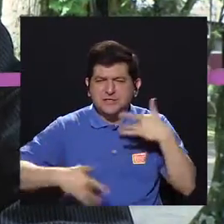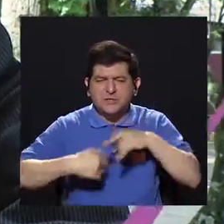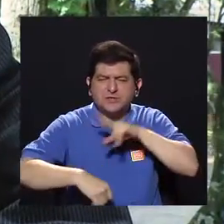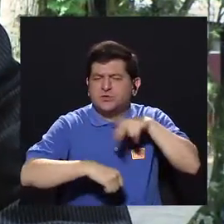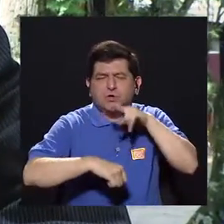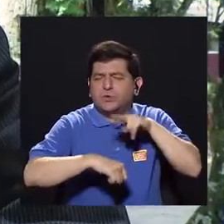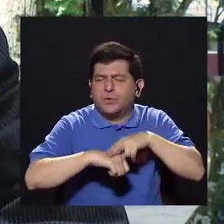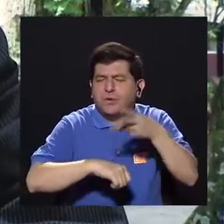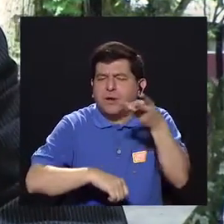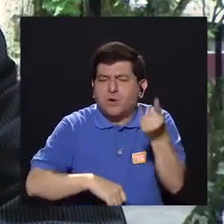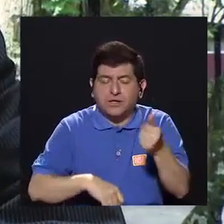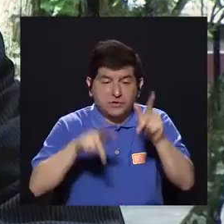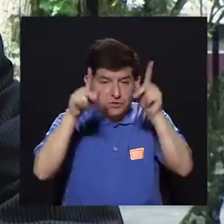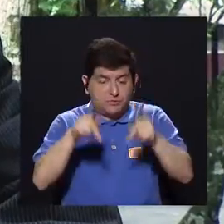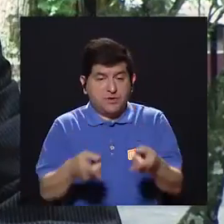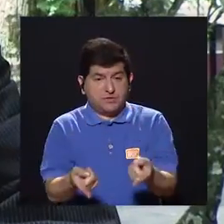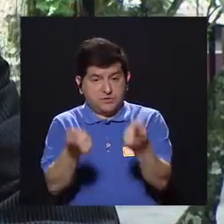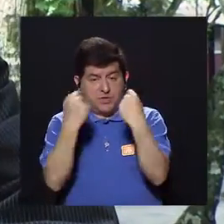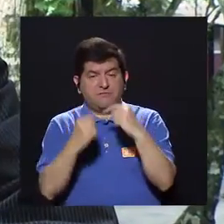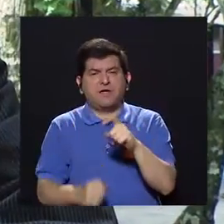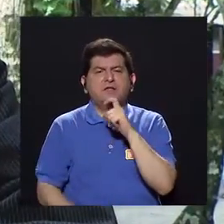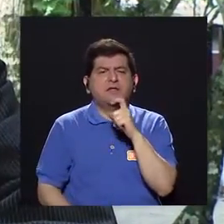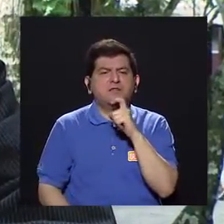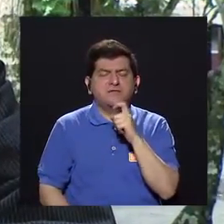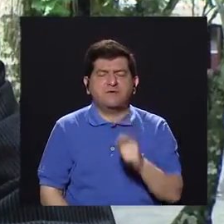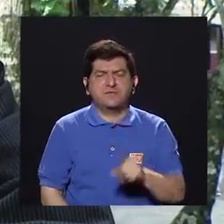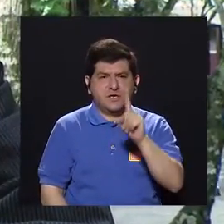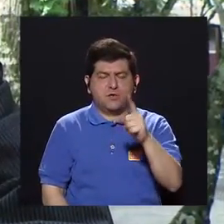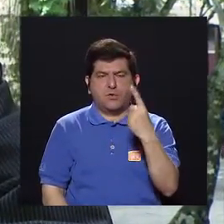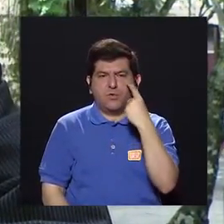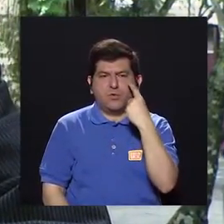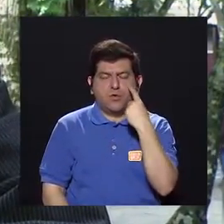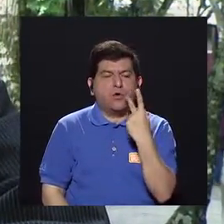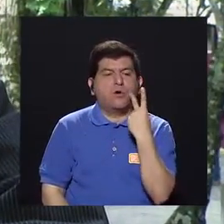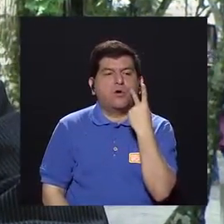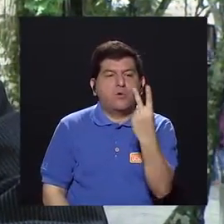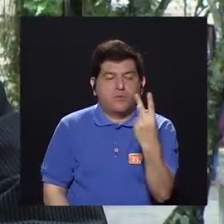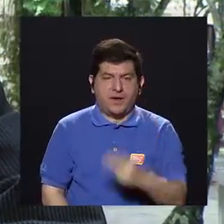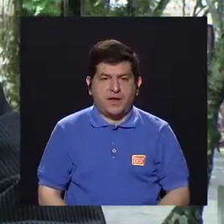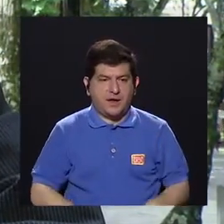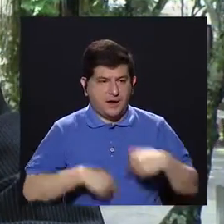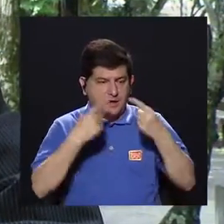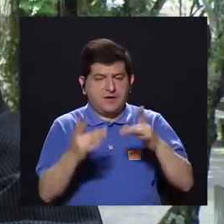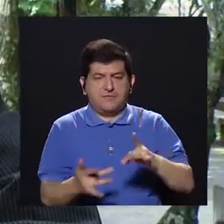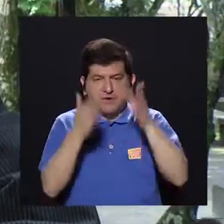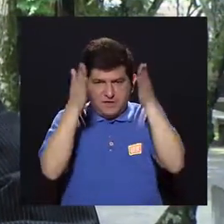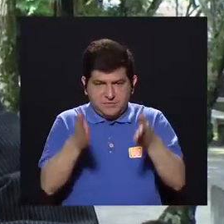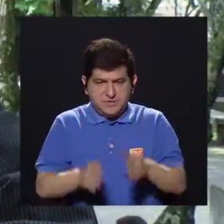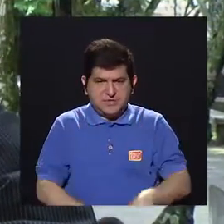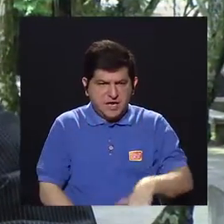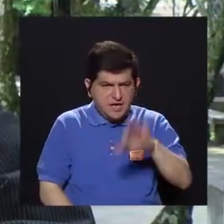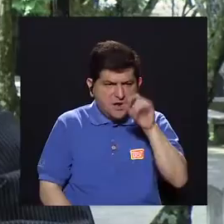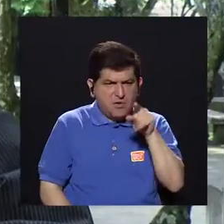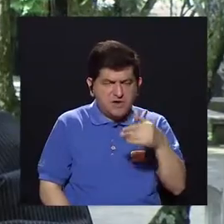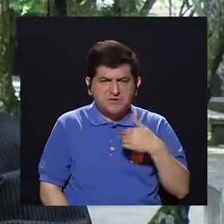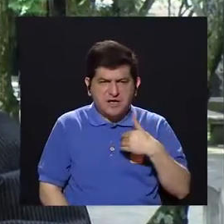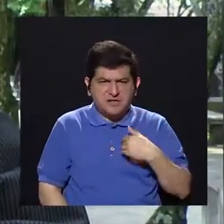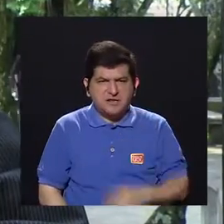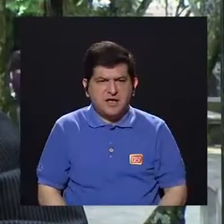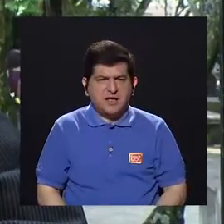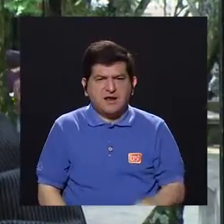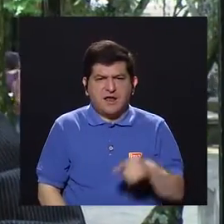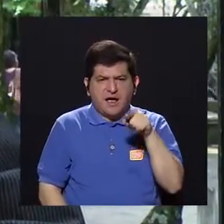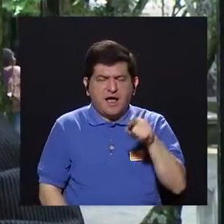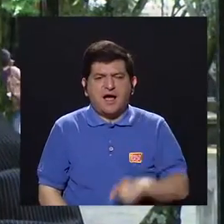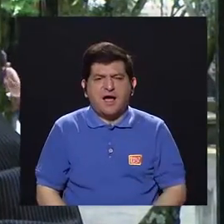ver con un ojo y va donde el oftalmólogo y encuentra que tiene esa inflamación del nervio, él sabe, y de hecho es así en